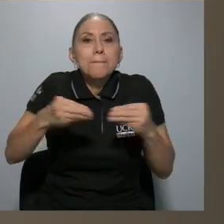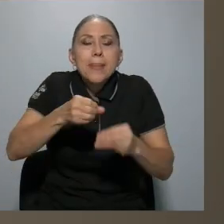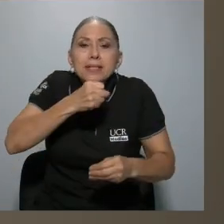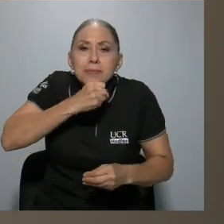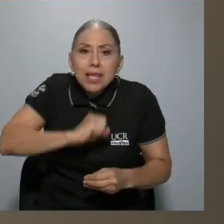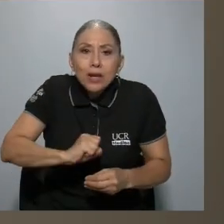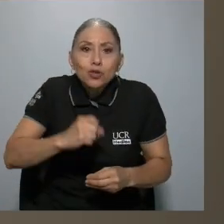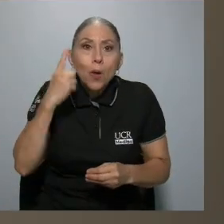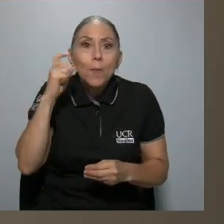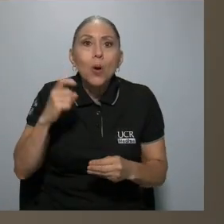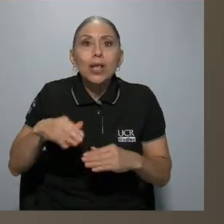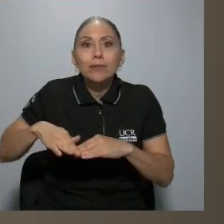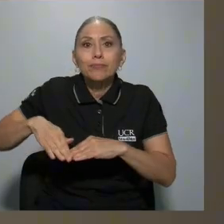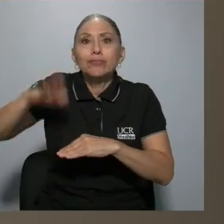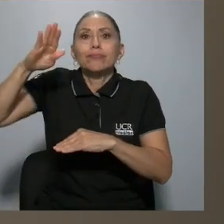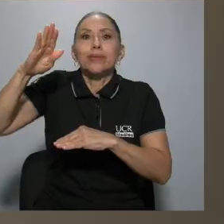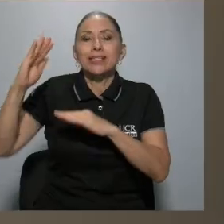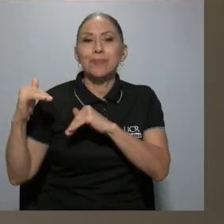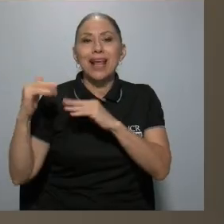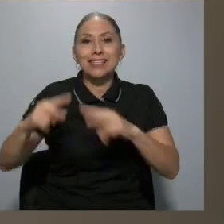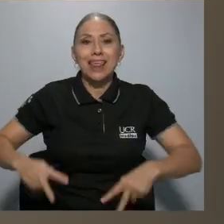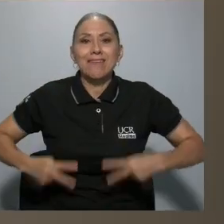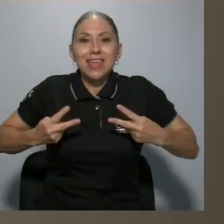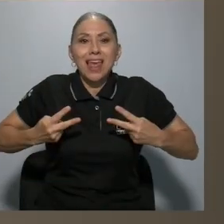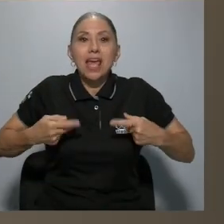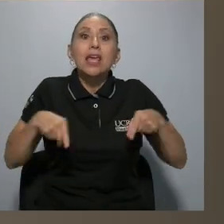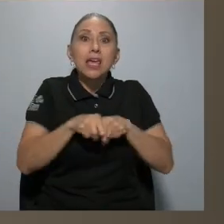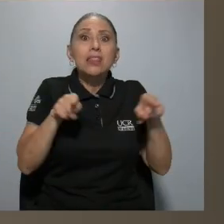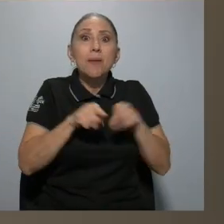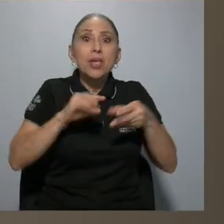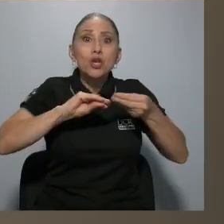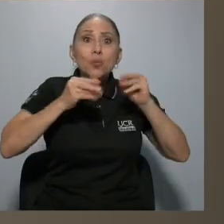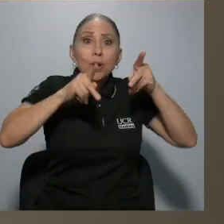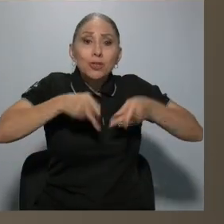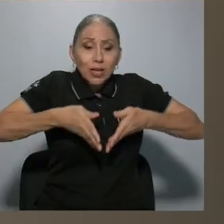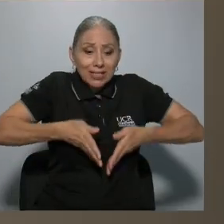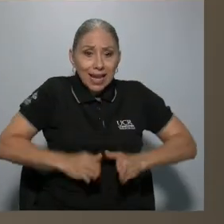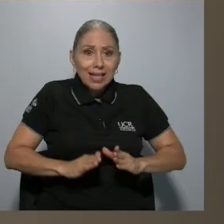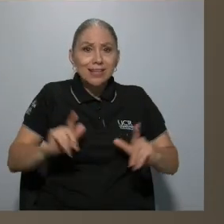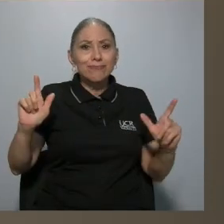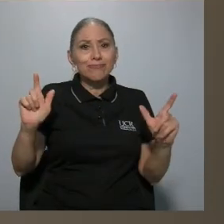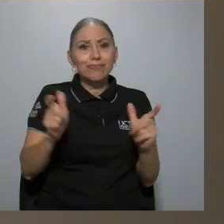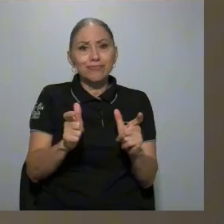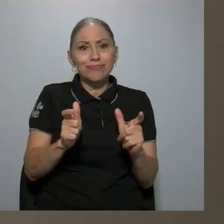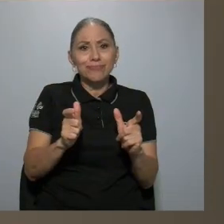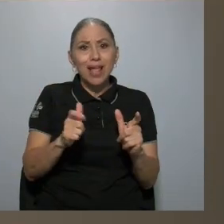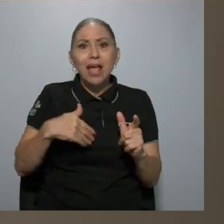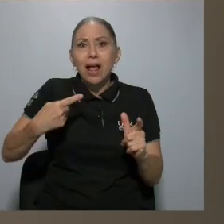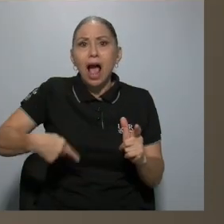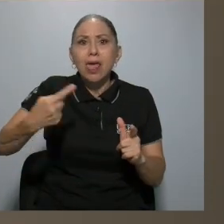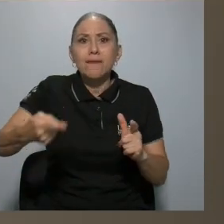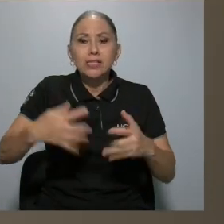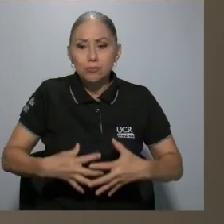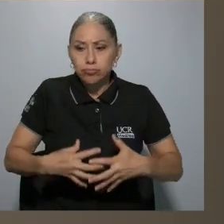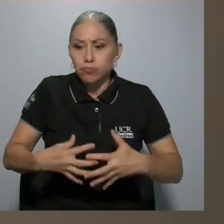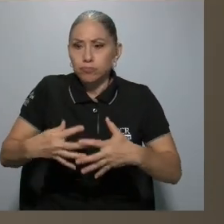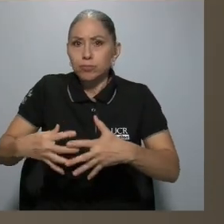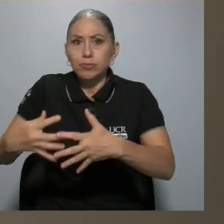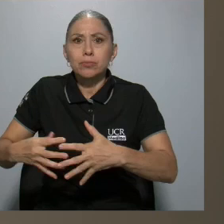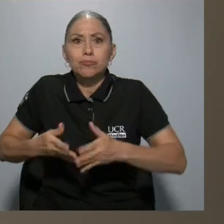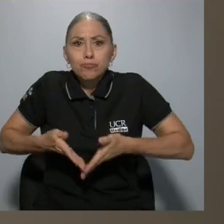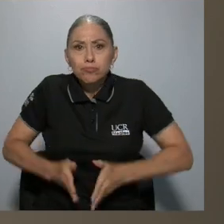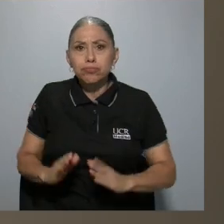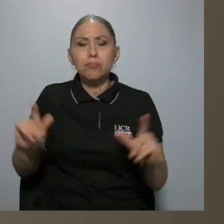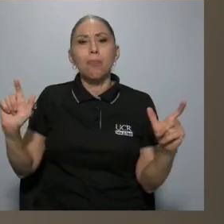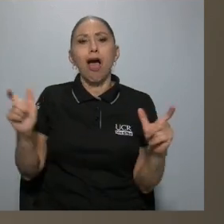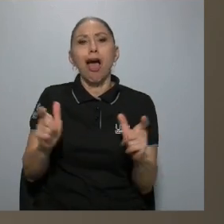un aumento de la esperanza de vida y bajos niveles de fecundidad. Cada vez nos reproducimos menos y, de hecho, en